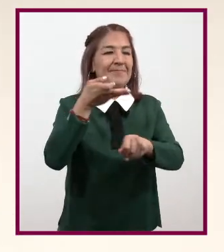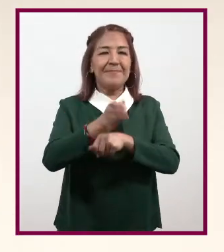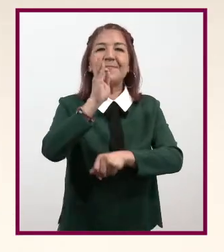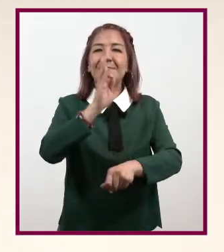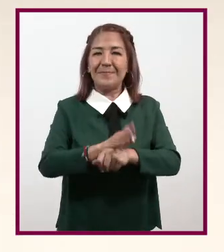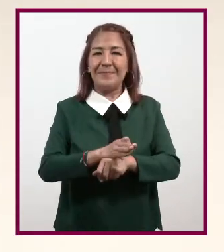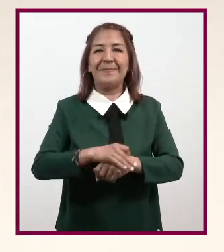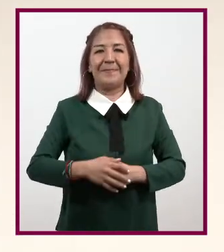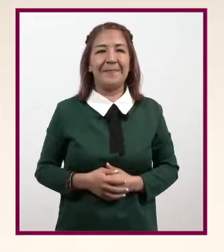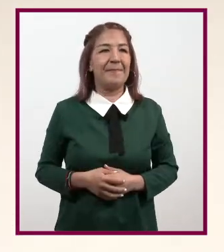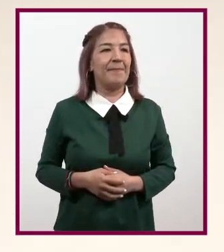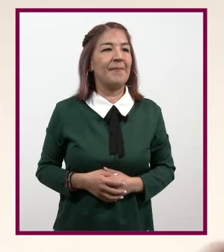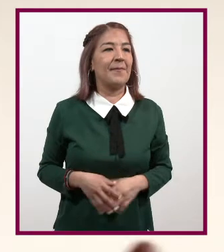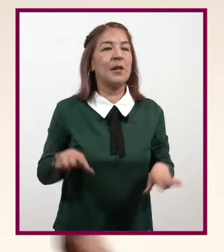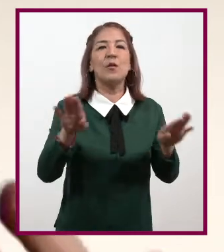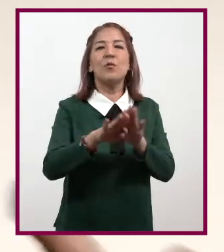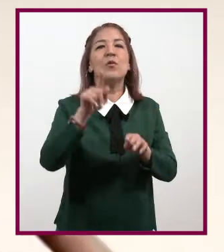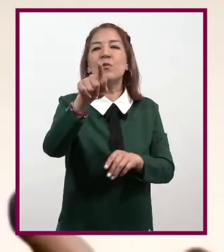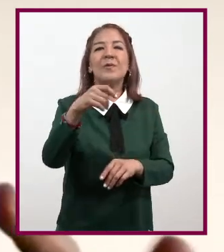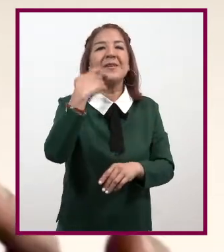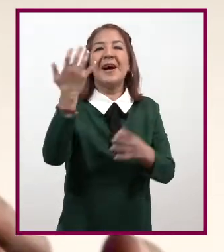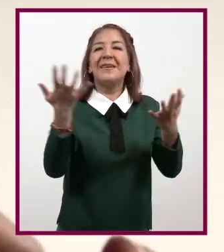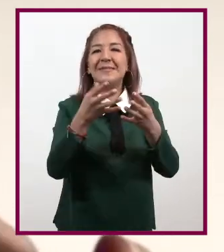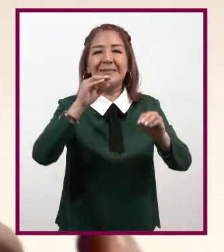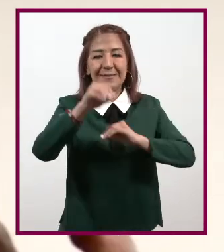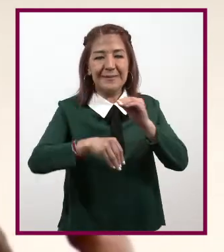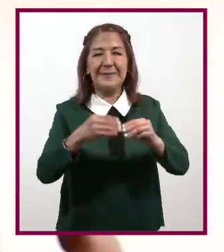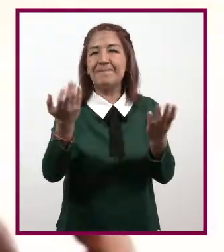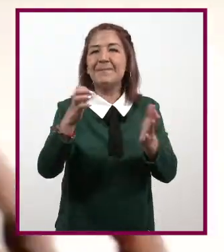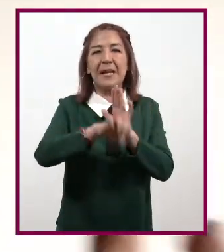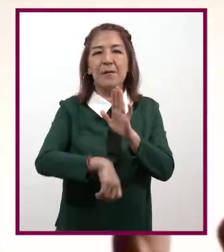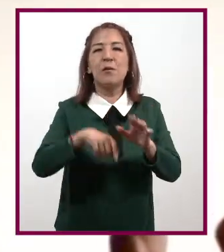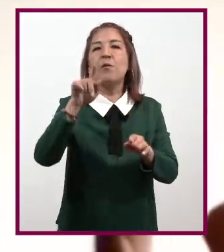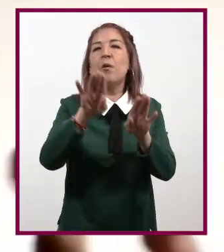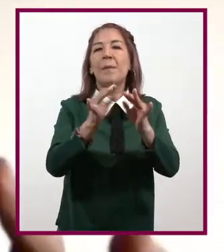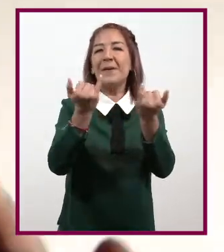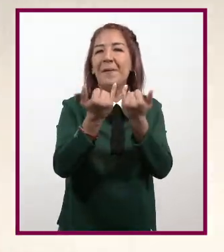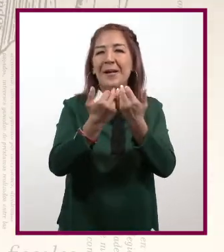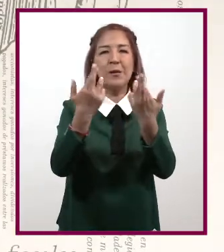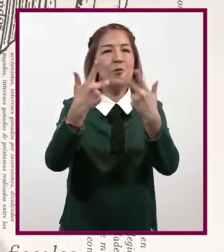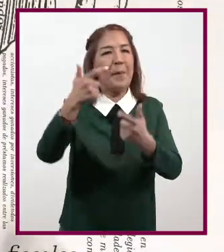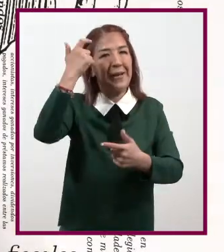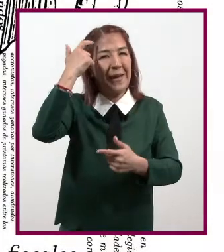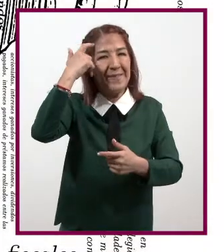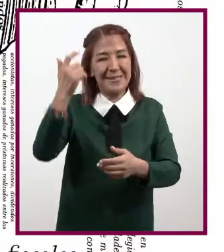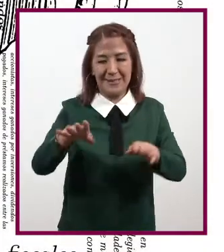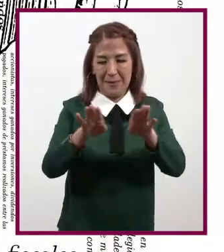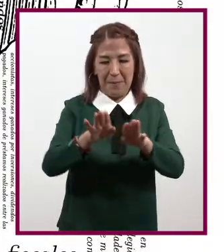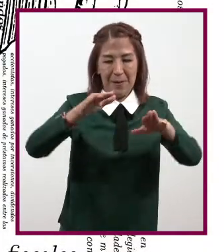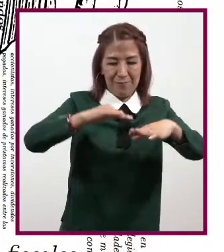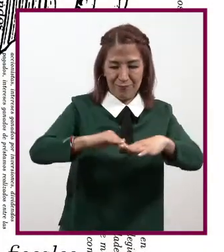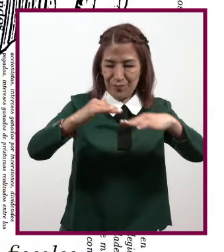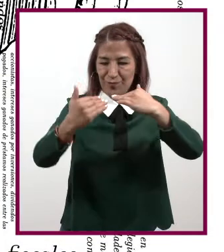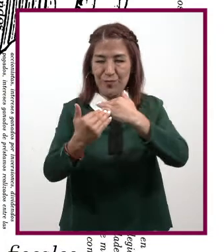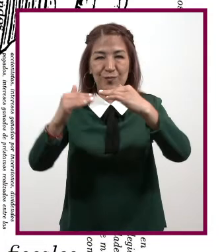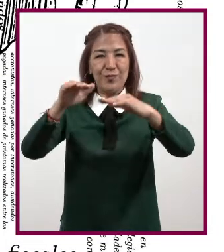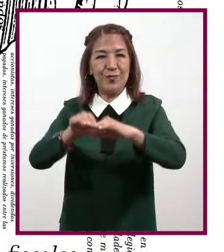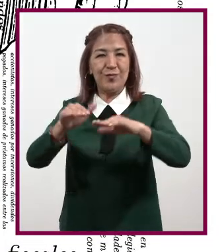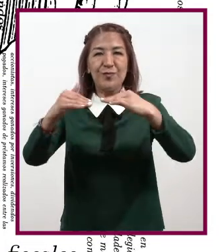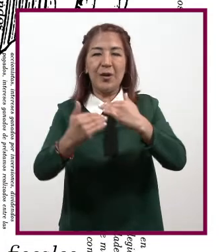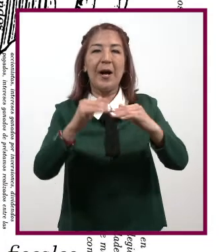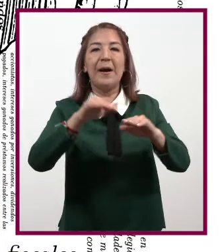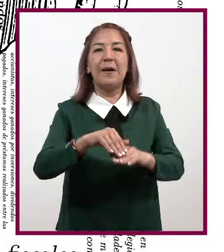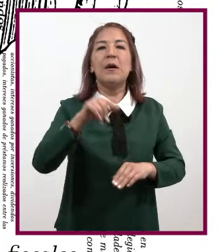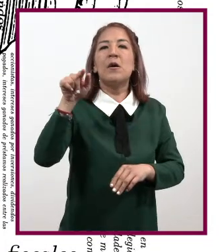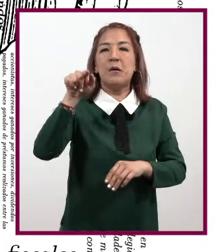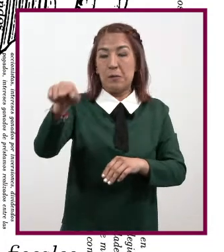que tratas de hacer es siempre armar como una especie de rompecabezas. Tratas de armar algo que de entrada a